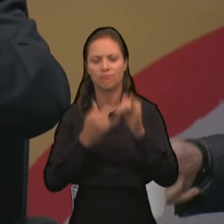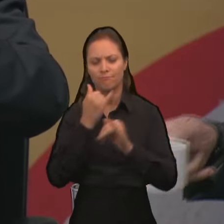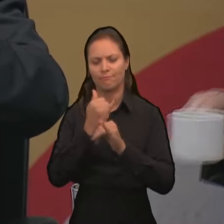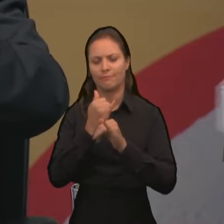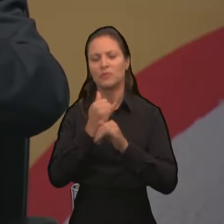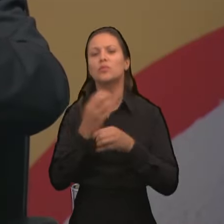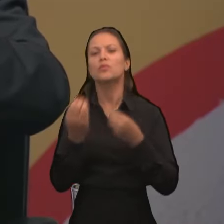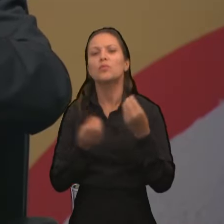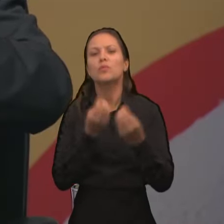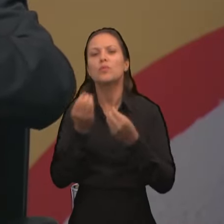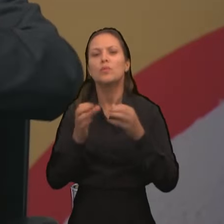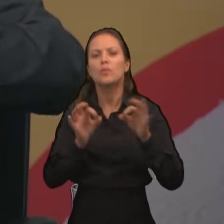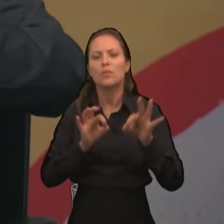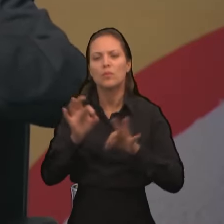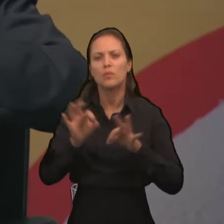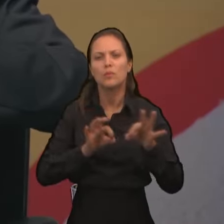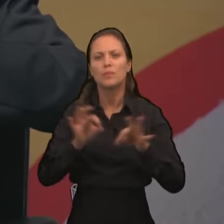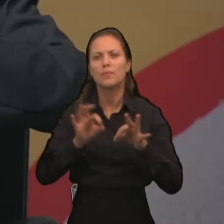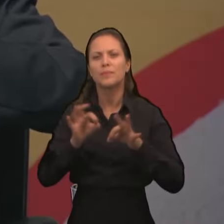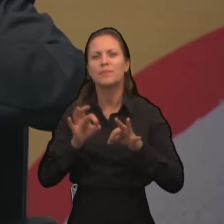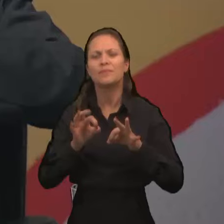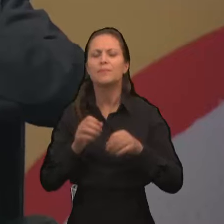de monitorear